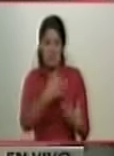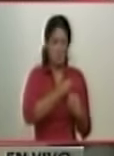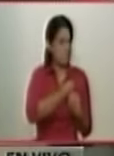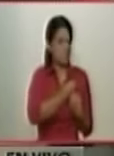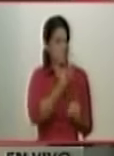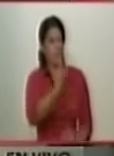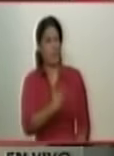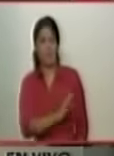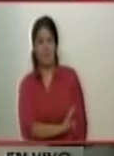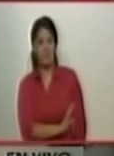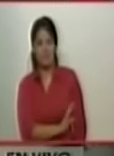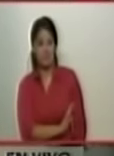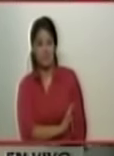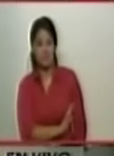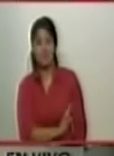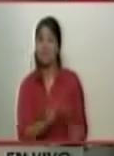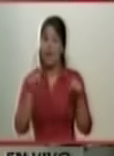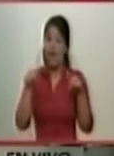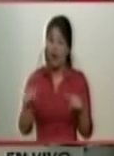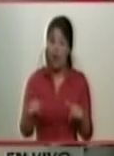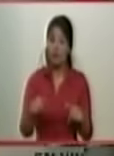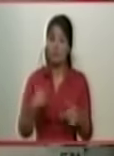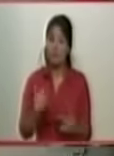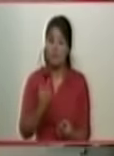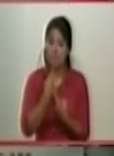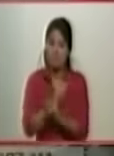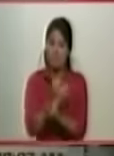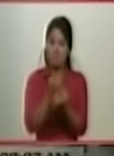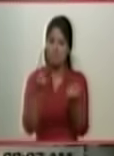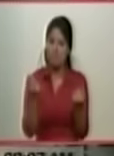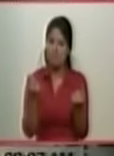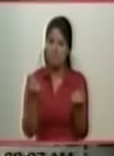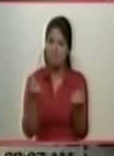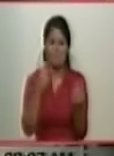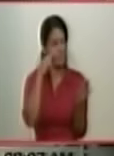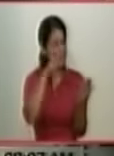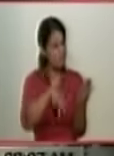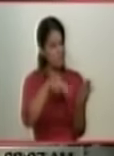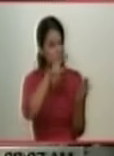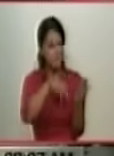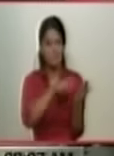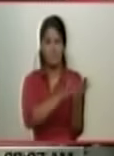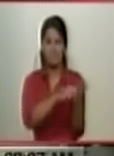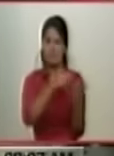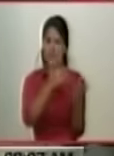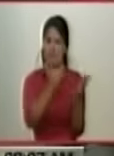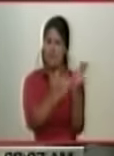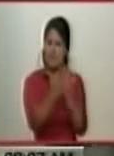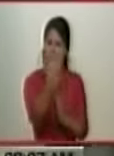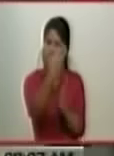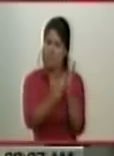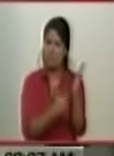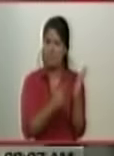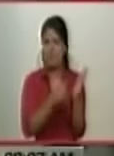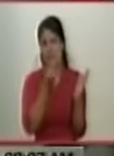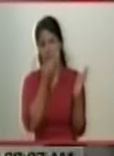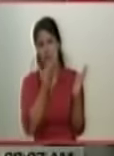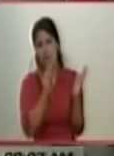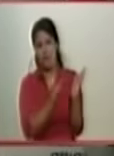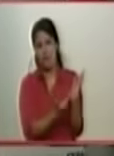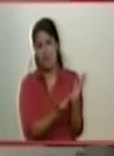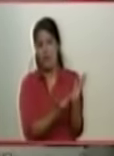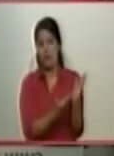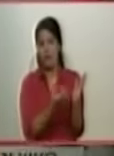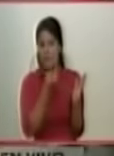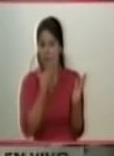Por eso estas palabras de verdad, todas son hermosas, pero no